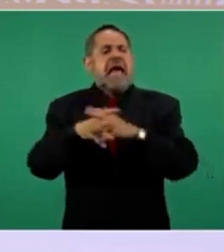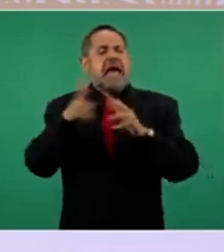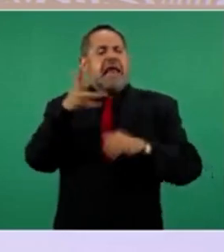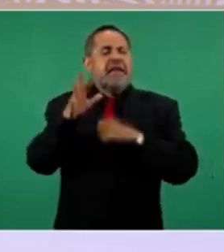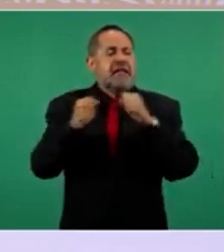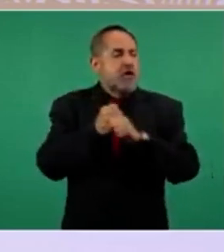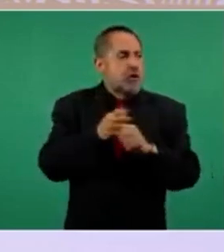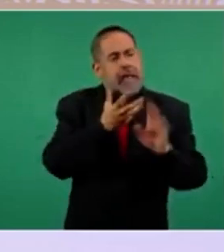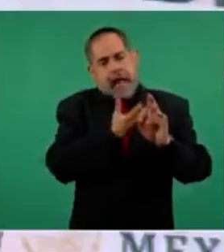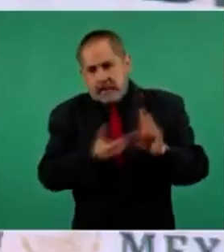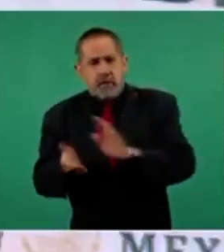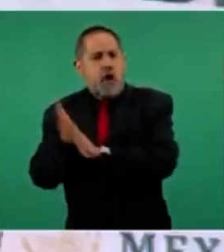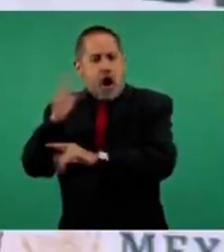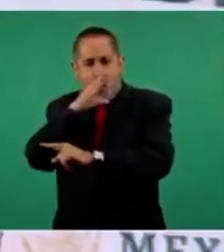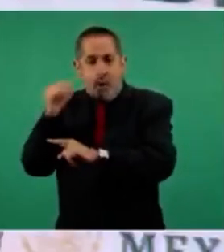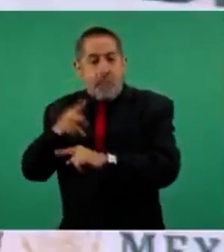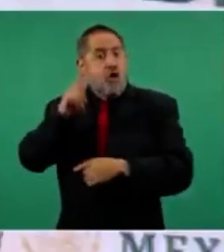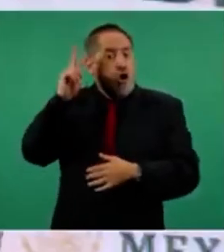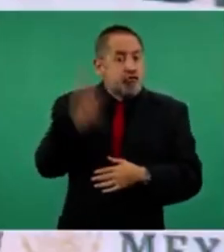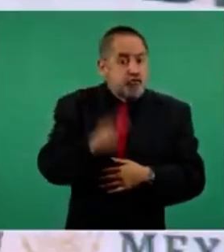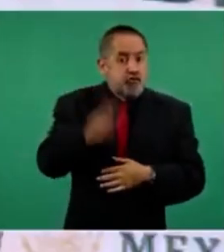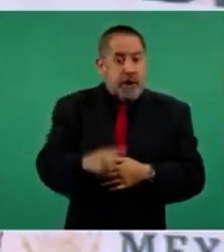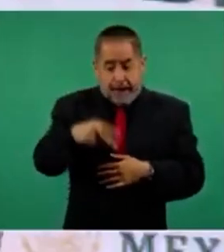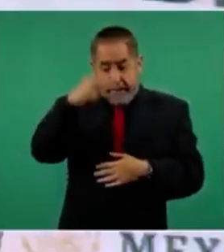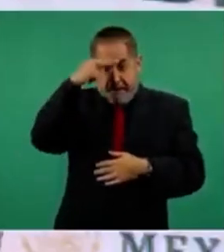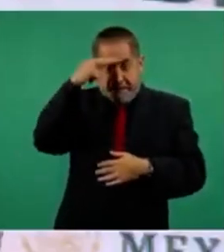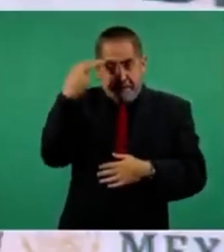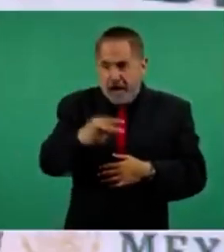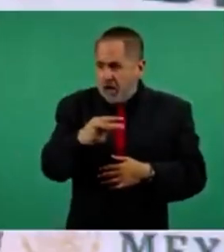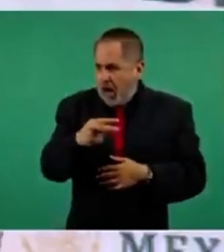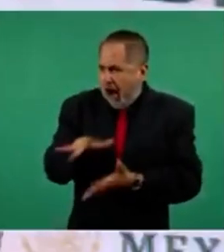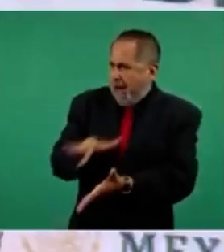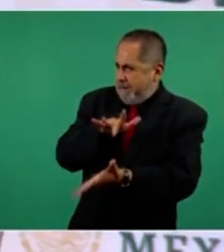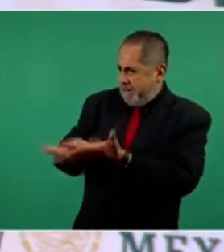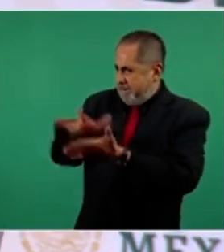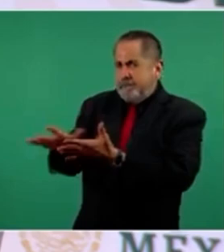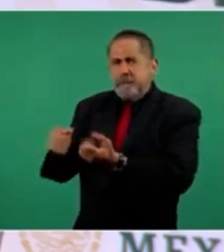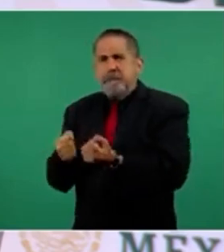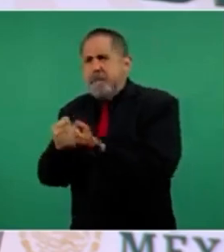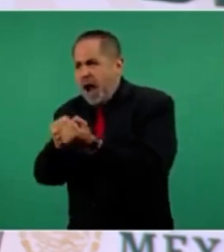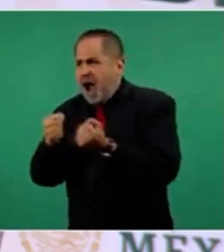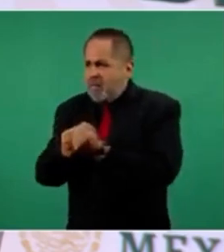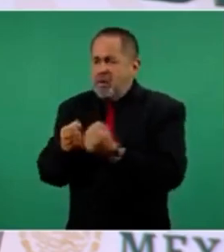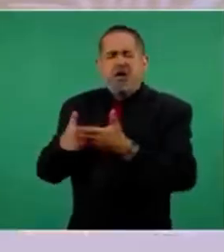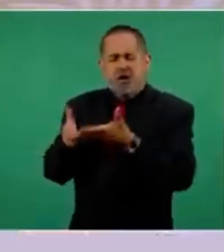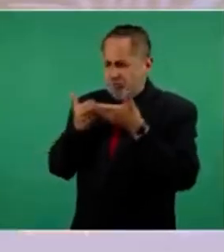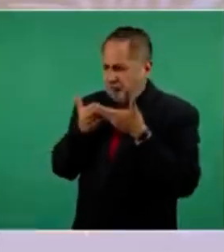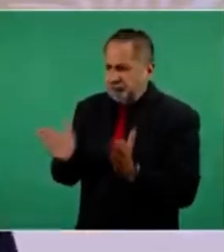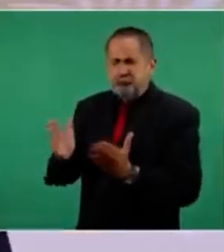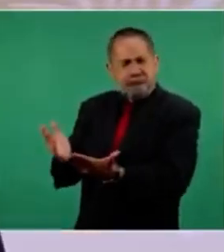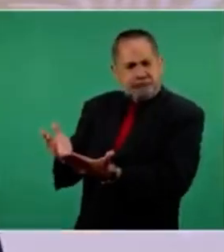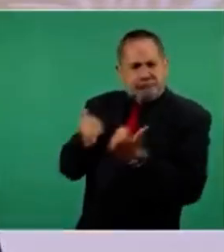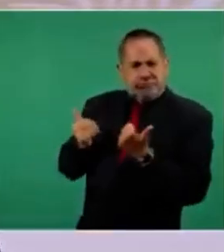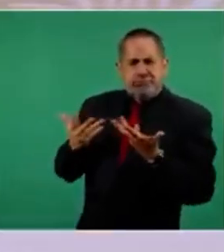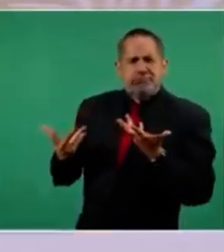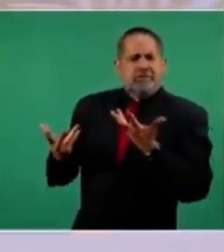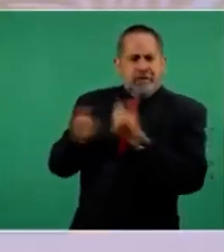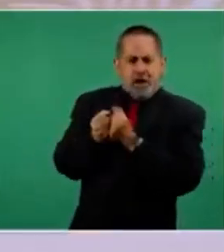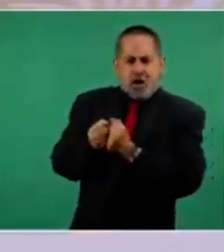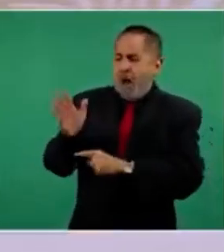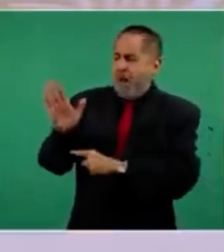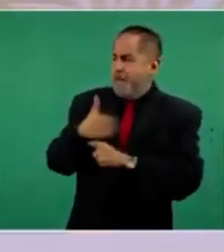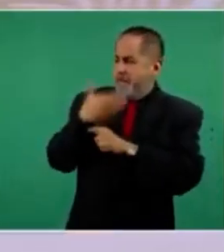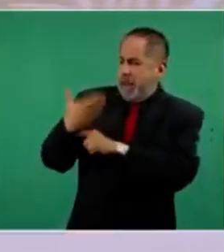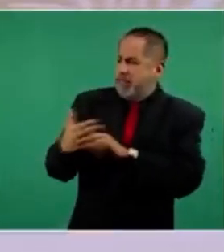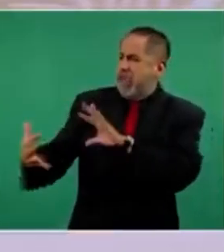México entonces el primer país en reconocer nuestra lucha armada y en abrir sus puertos a los barcos con la bandera de